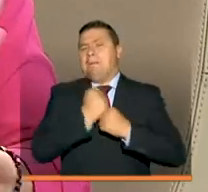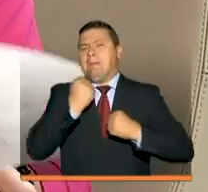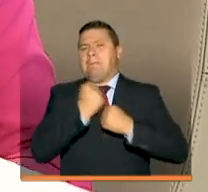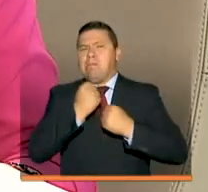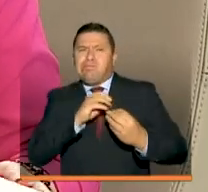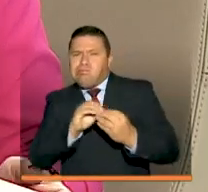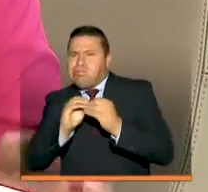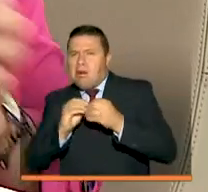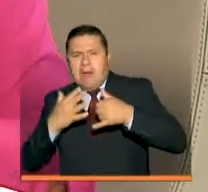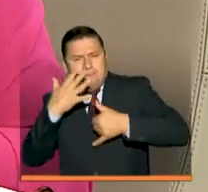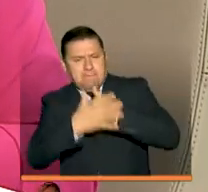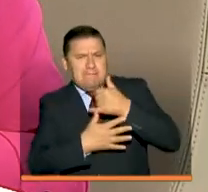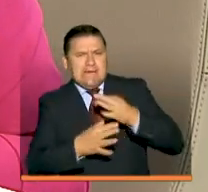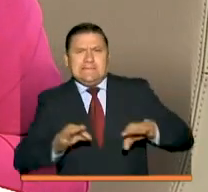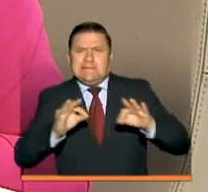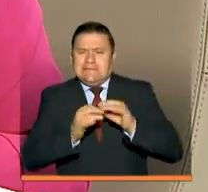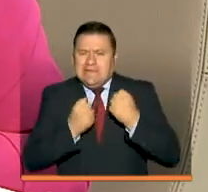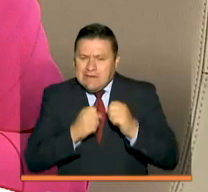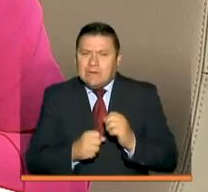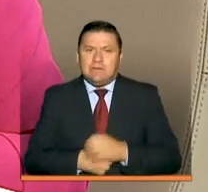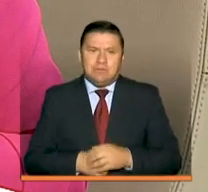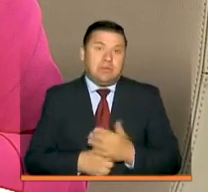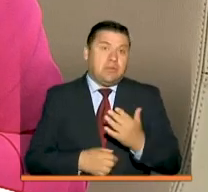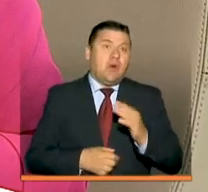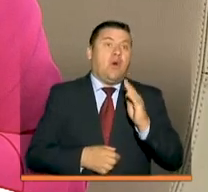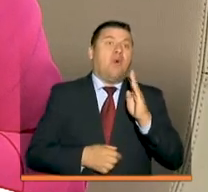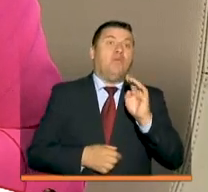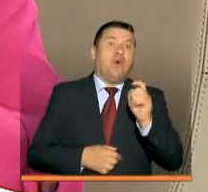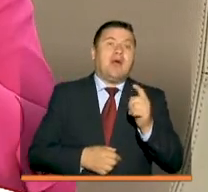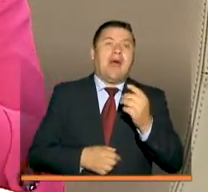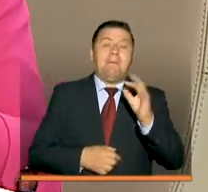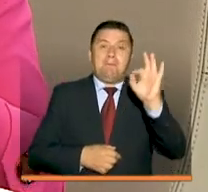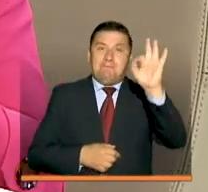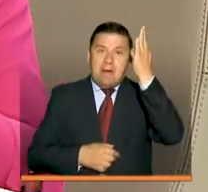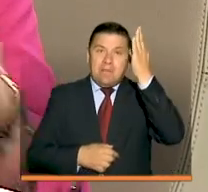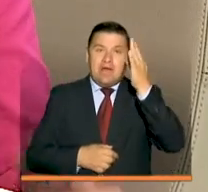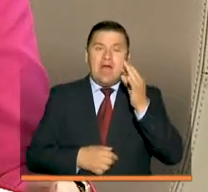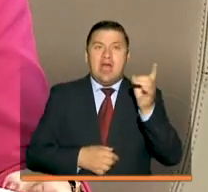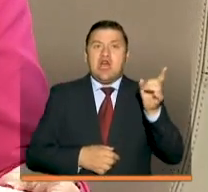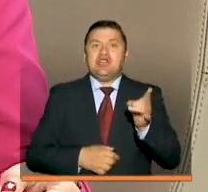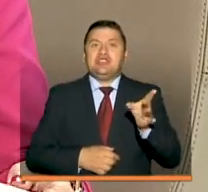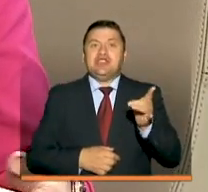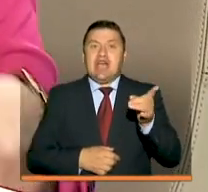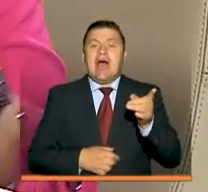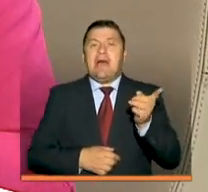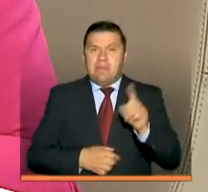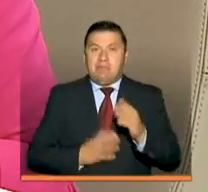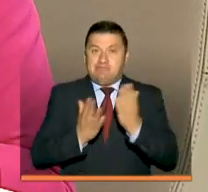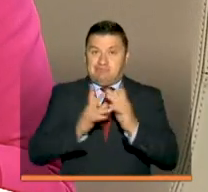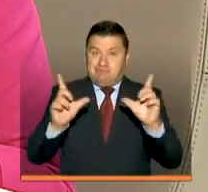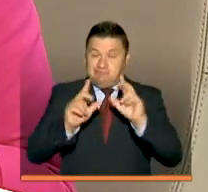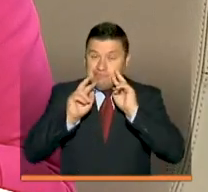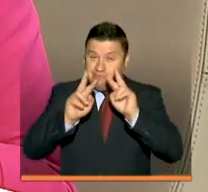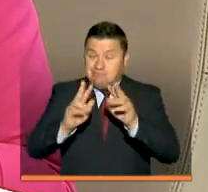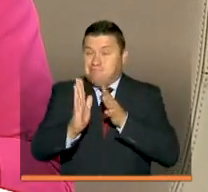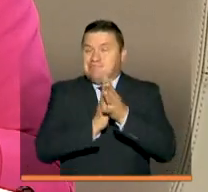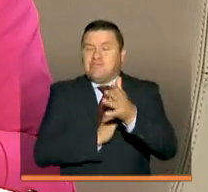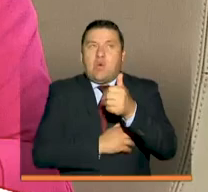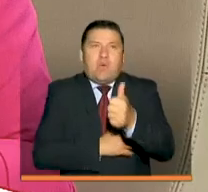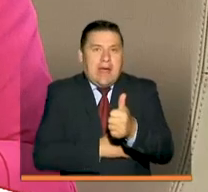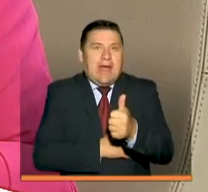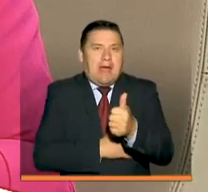que ellos requieren. Particularmente vamos a ver a Buga, Palmira, Ibagué y Chía y contarles a los televidentes que este proceso, que debe